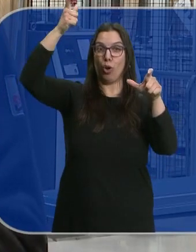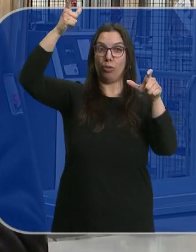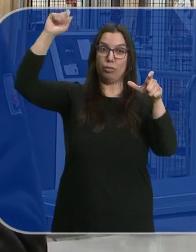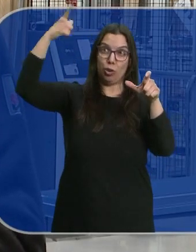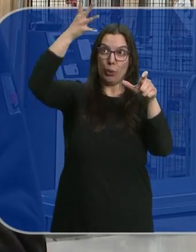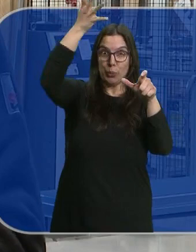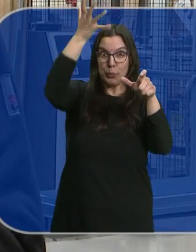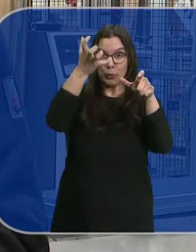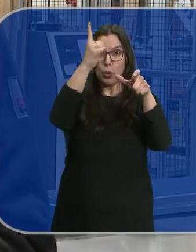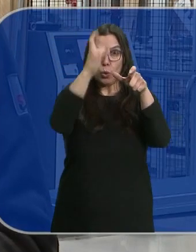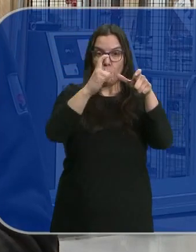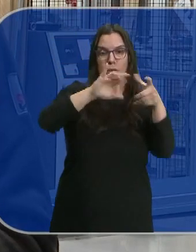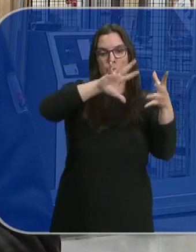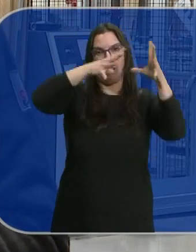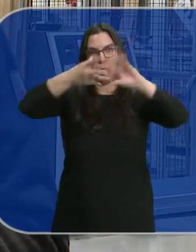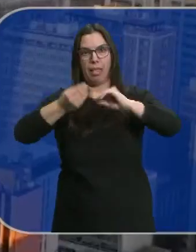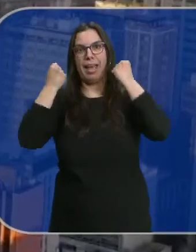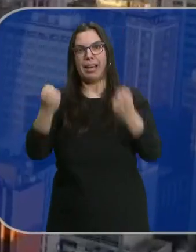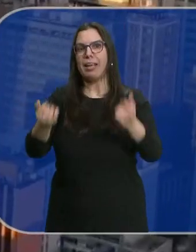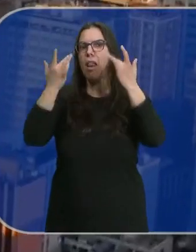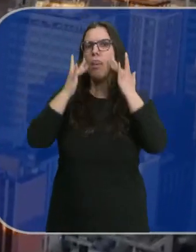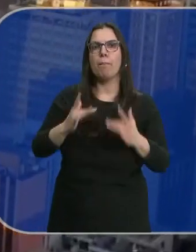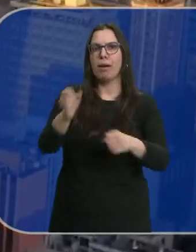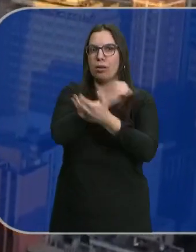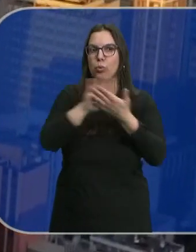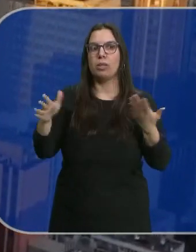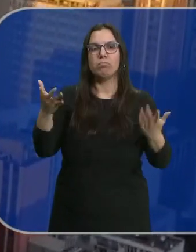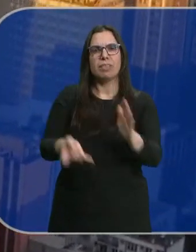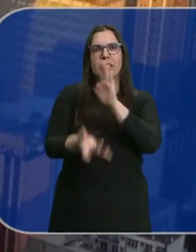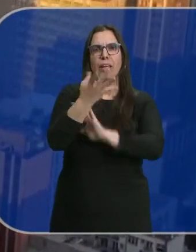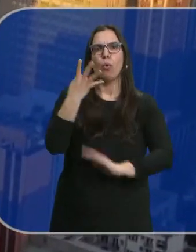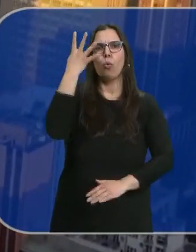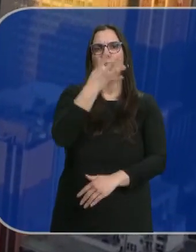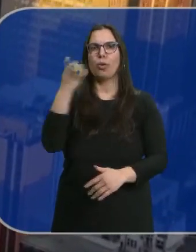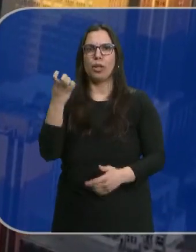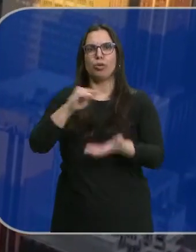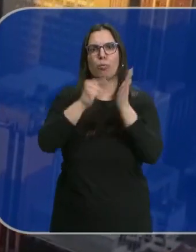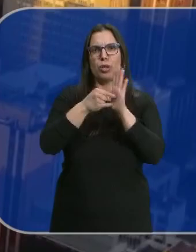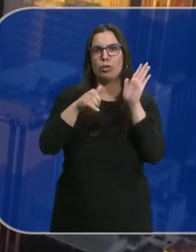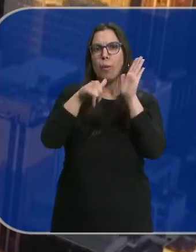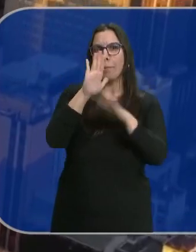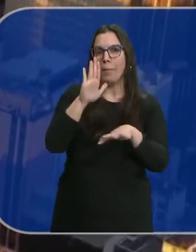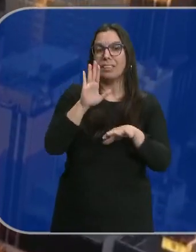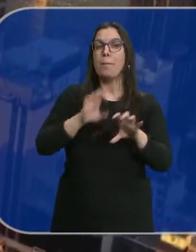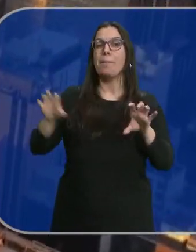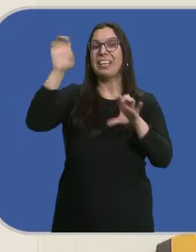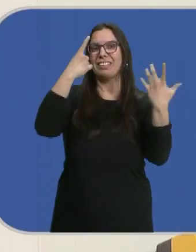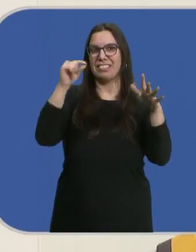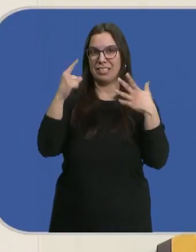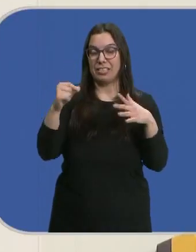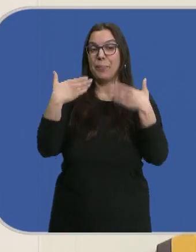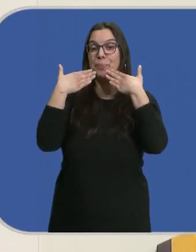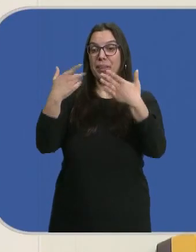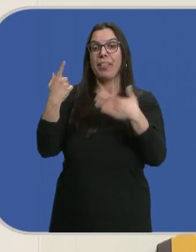la luz del sol y la transforman en energía limpia y gratuita. Con ello han creado más de 400 proyectos en 60 países